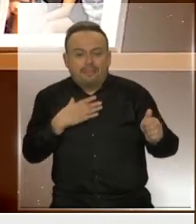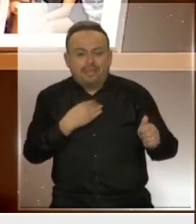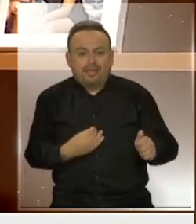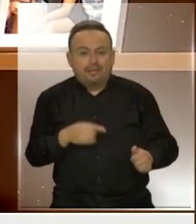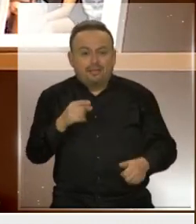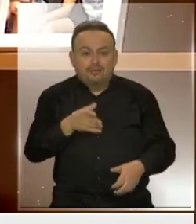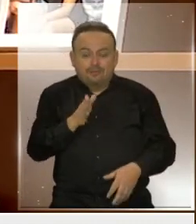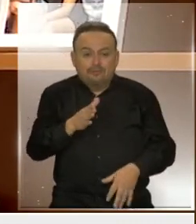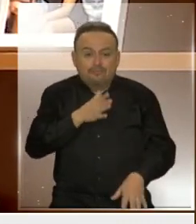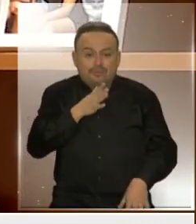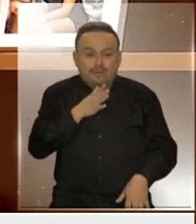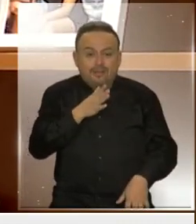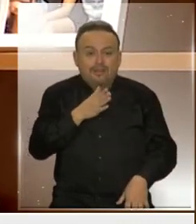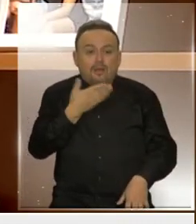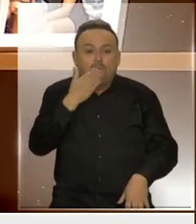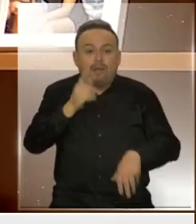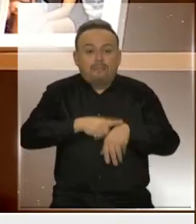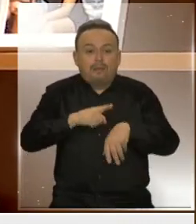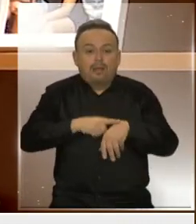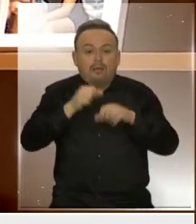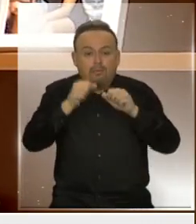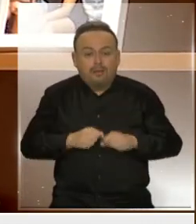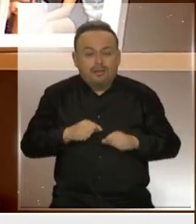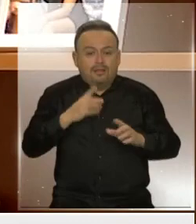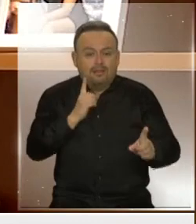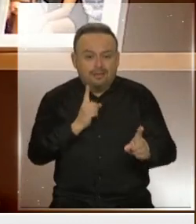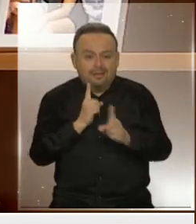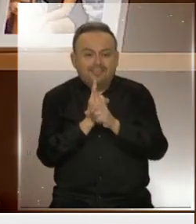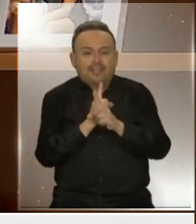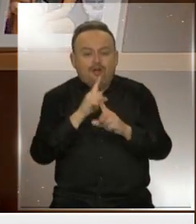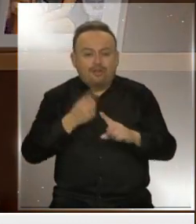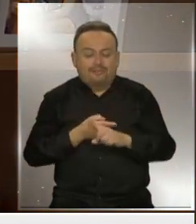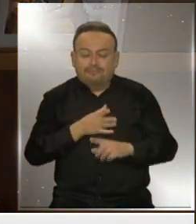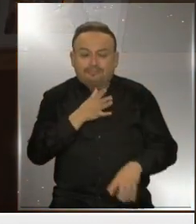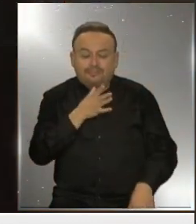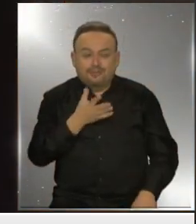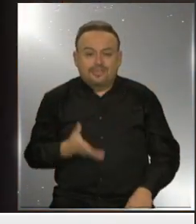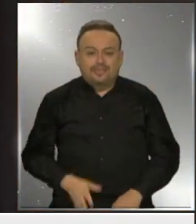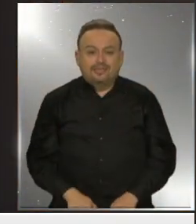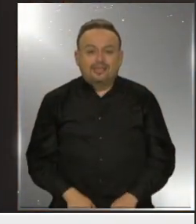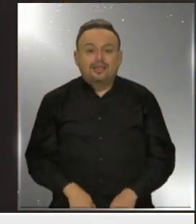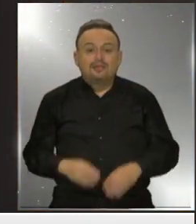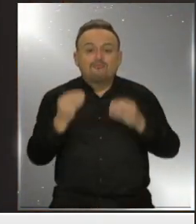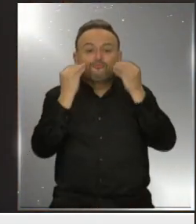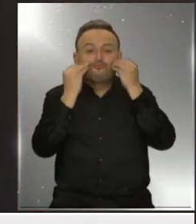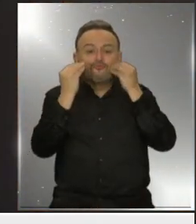Porque todavía no sé cuál es el mejor momento para que ocurra esto de volver a juntarnos.